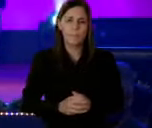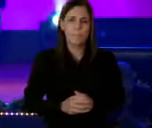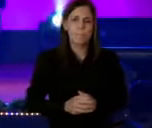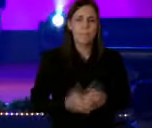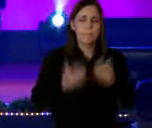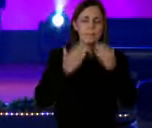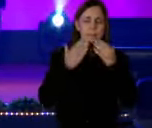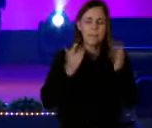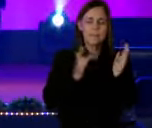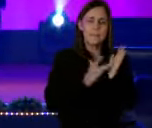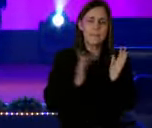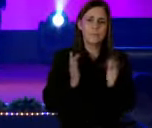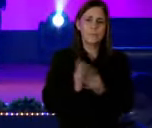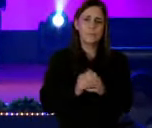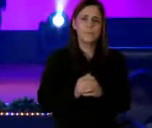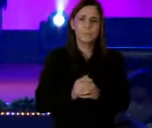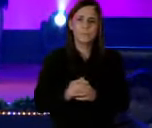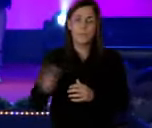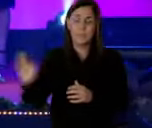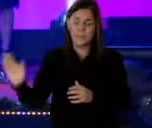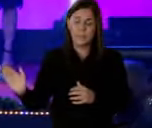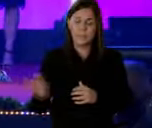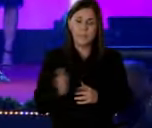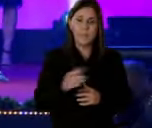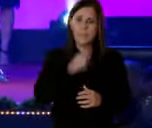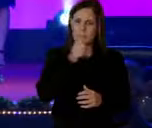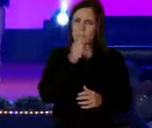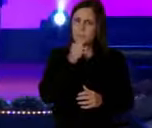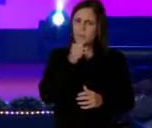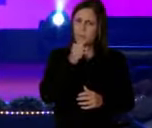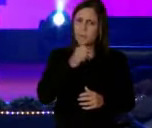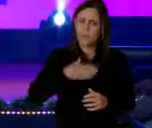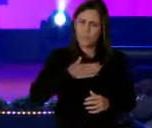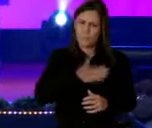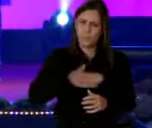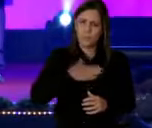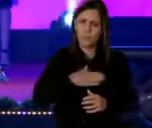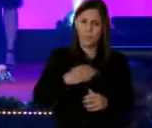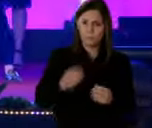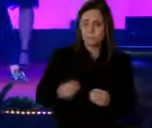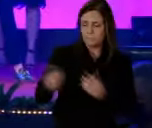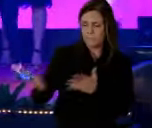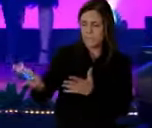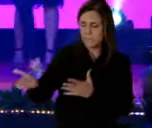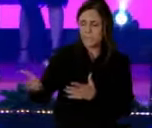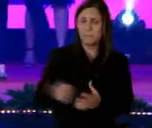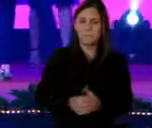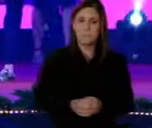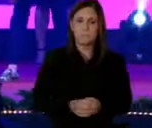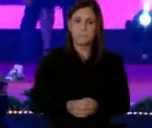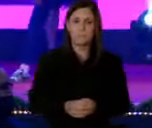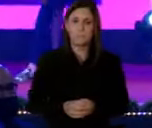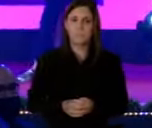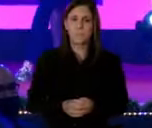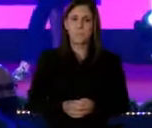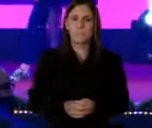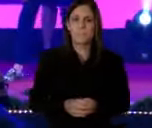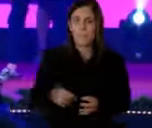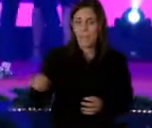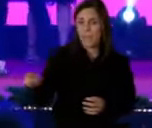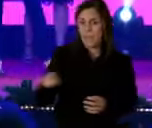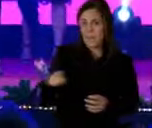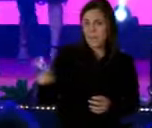Gracias, Jesús. Tráigame un micrófono, por favor, y dáselo a Hernán. Y entre Hernán y Ramón, los dos van a hacer oración